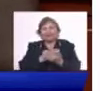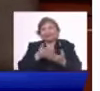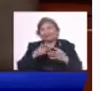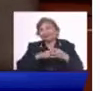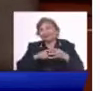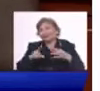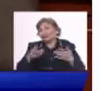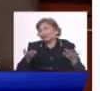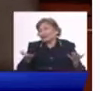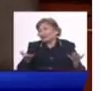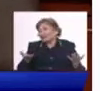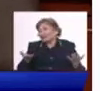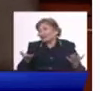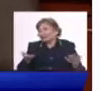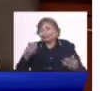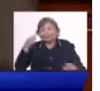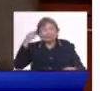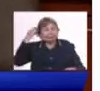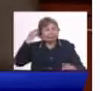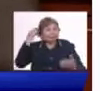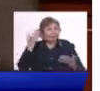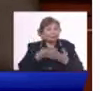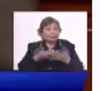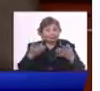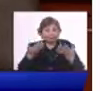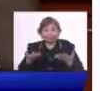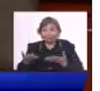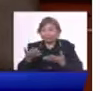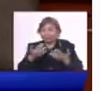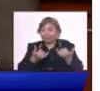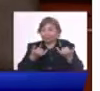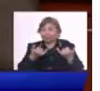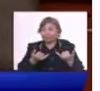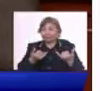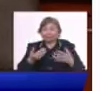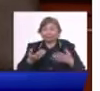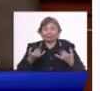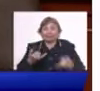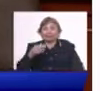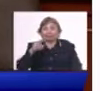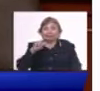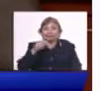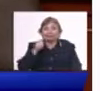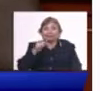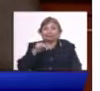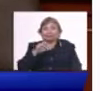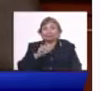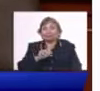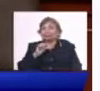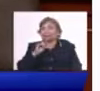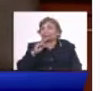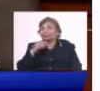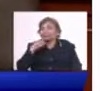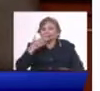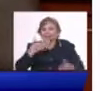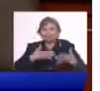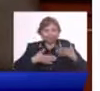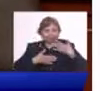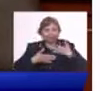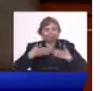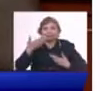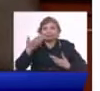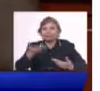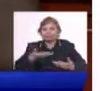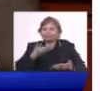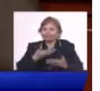política. En la convocatoria que ha hecho el congresista Nano Guerra, le hemos expresado